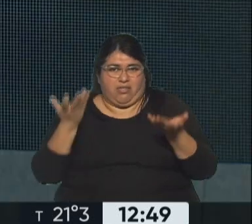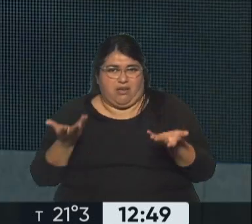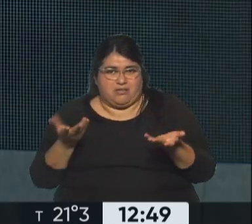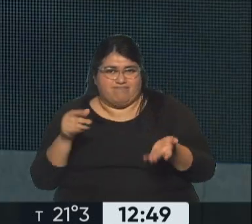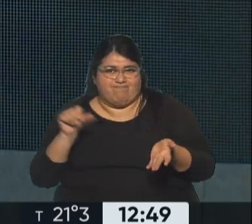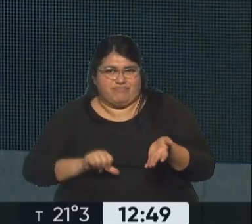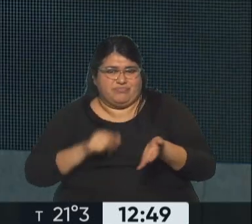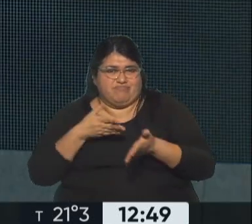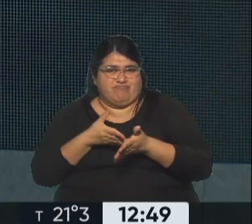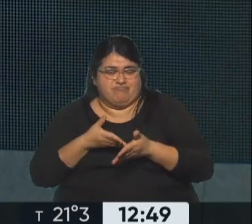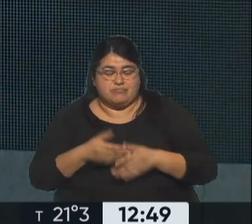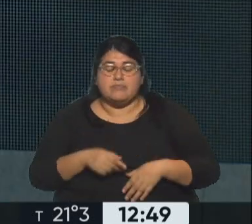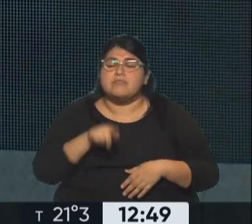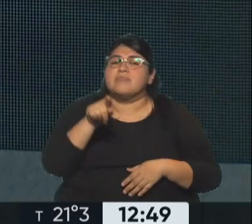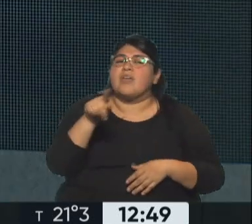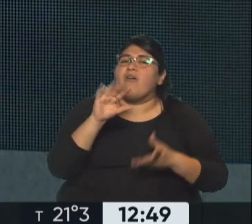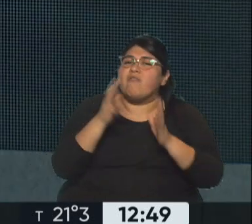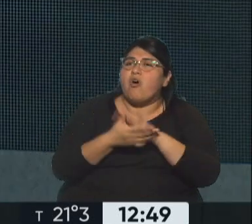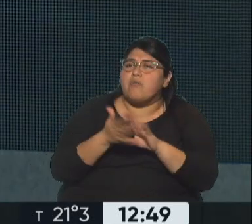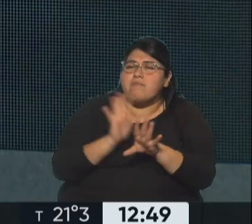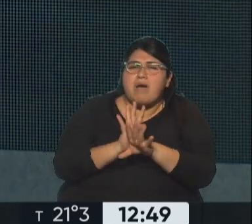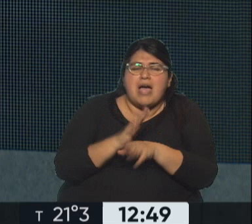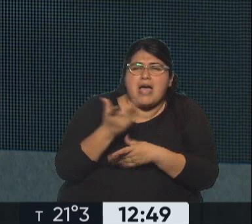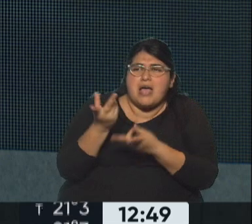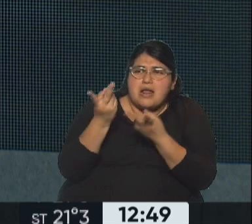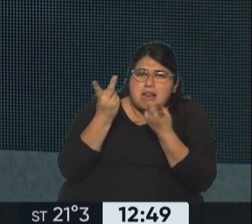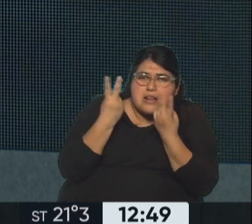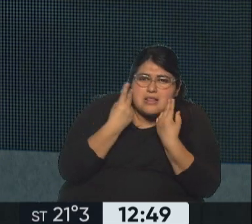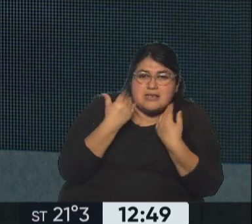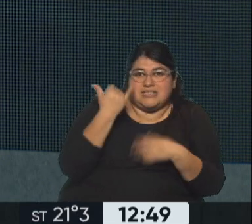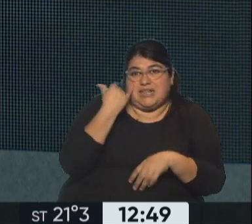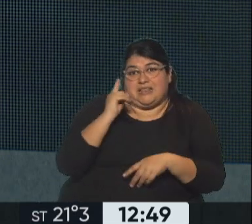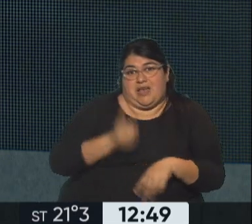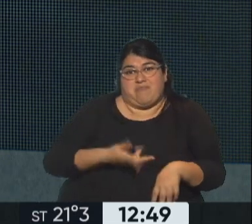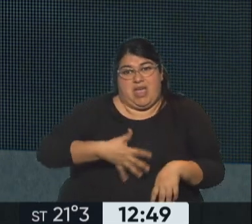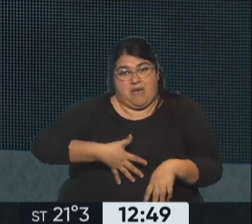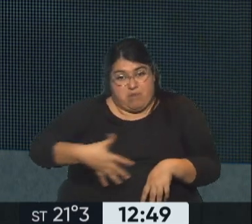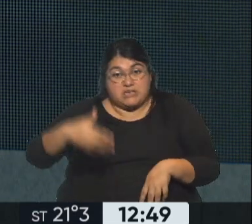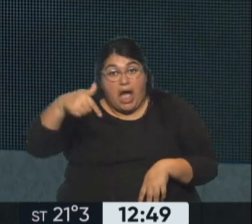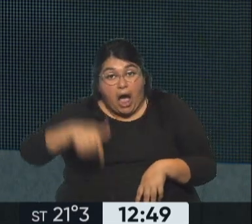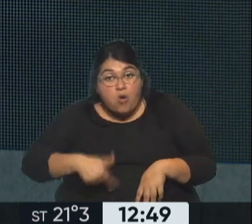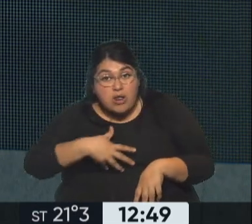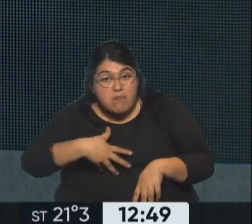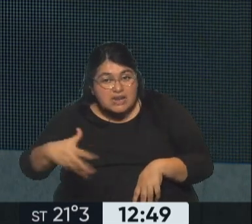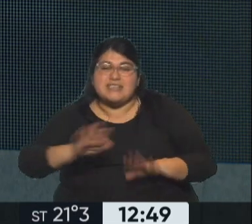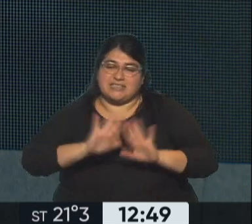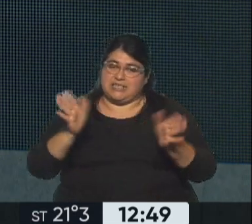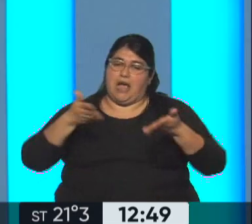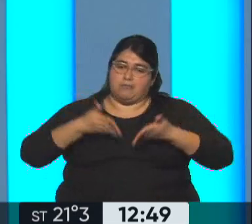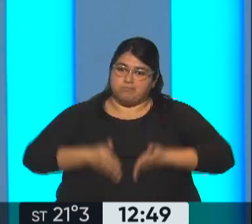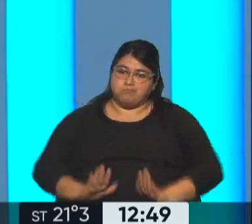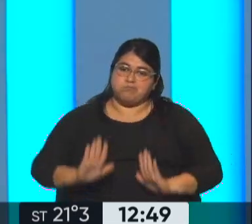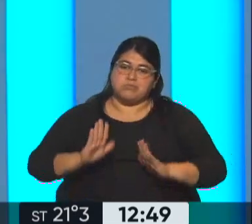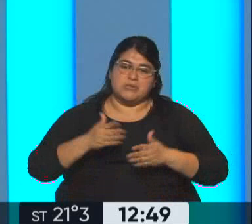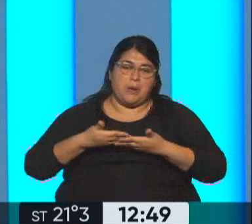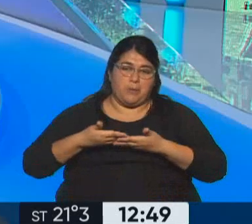como decíamos, ¿no? De inferioridad en cuanto al ejercicio de poder, además porque estaba embarazada. Está embarazada. Ya nació.